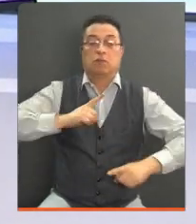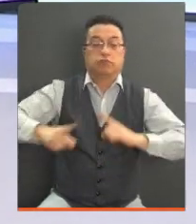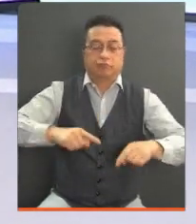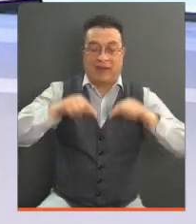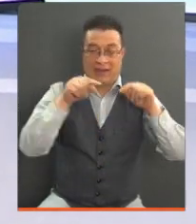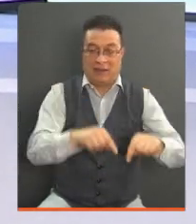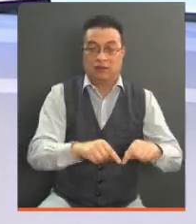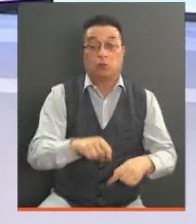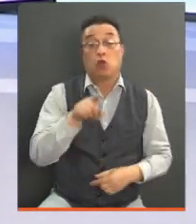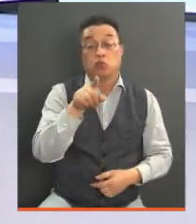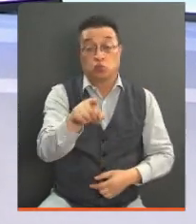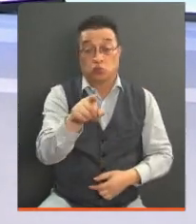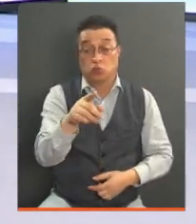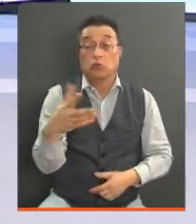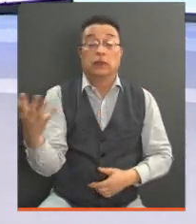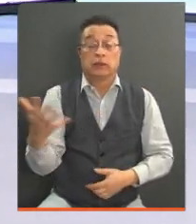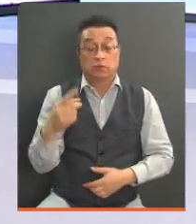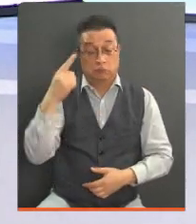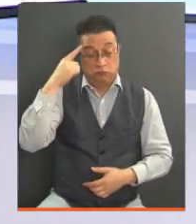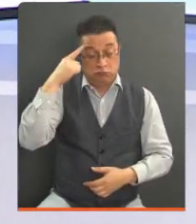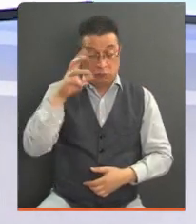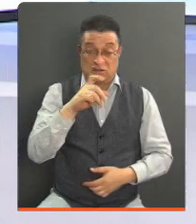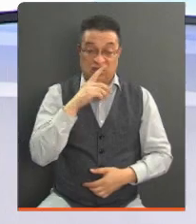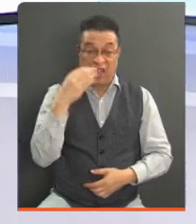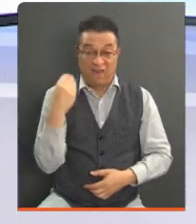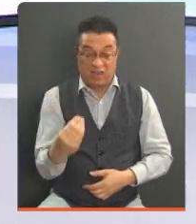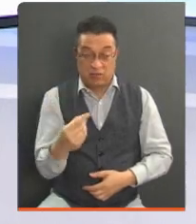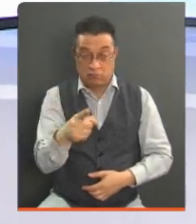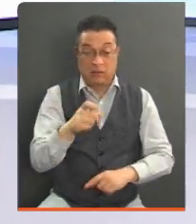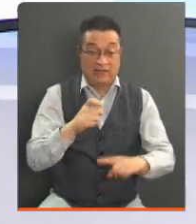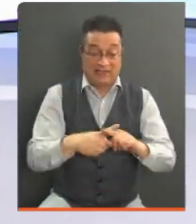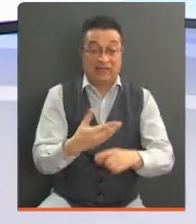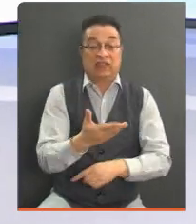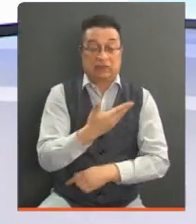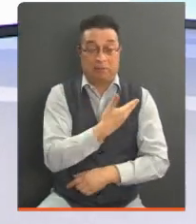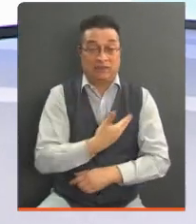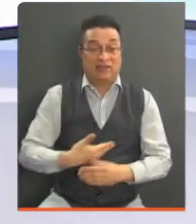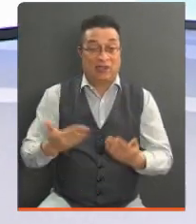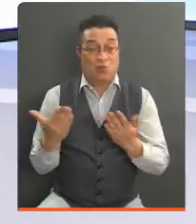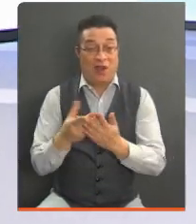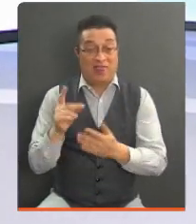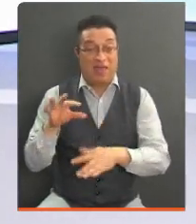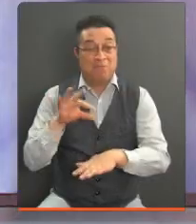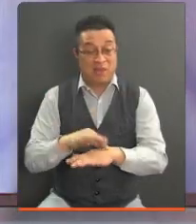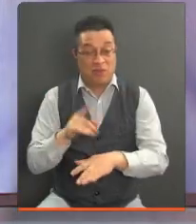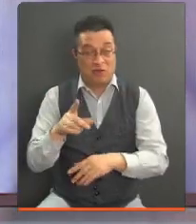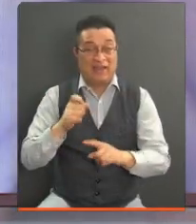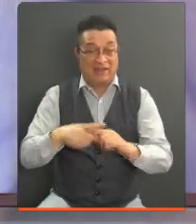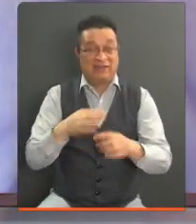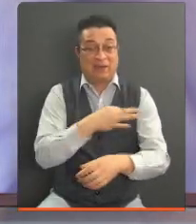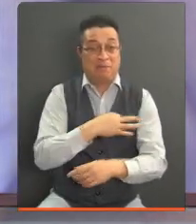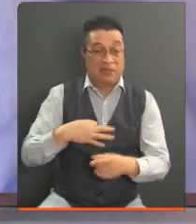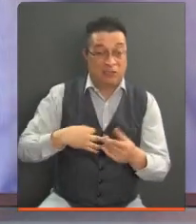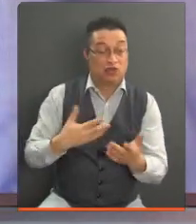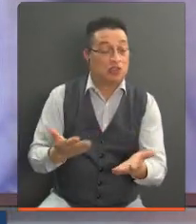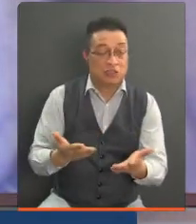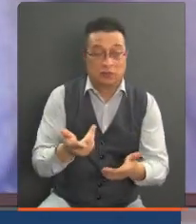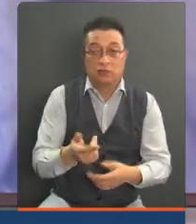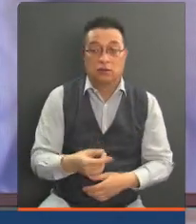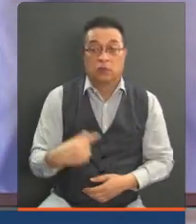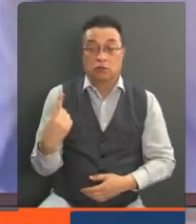usted le deja conforme como esa autoridad como este presidente del colegio médico una redacción como esa a nosotros